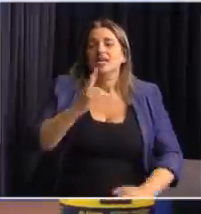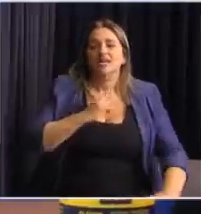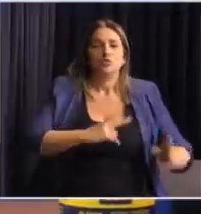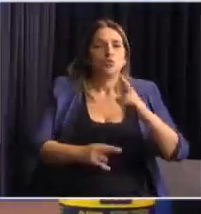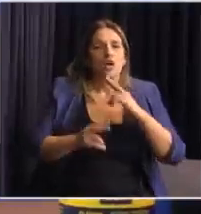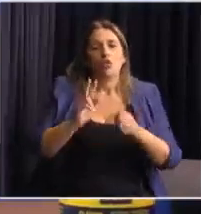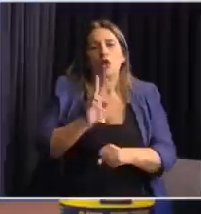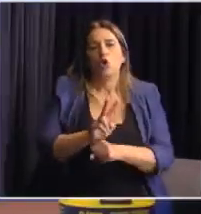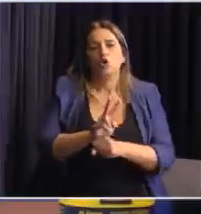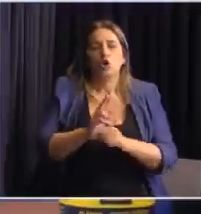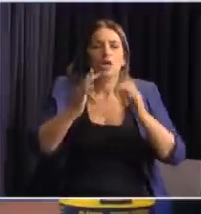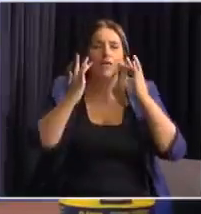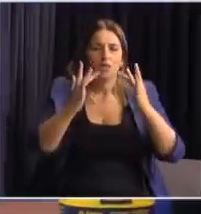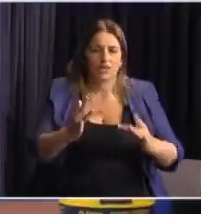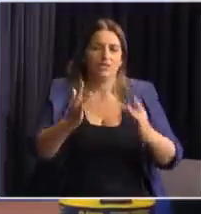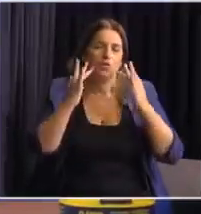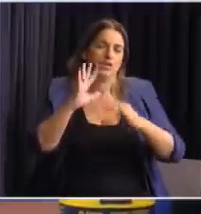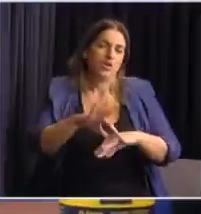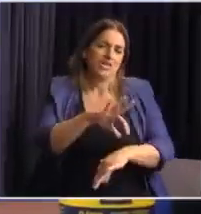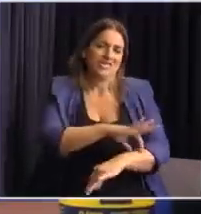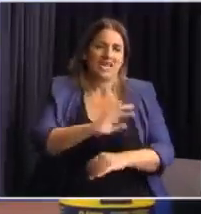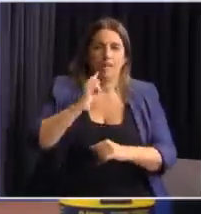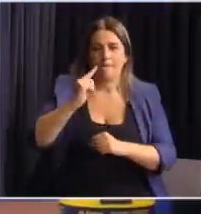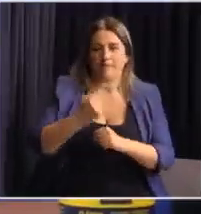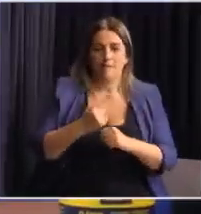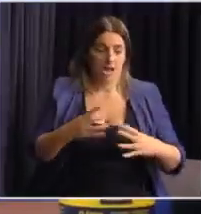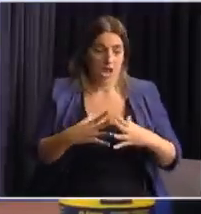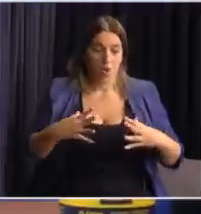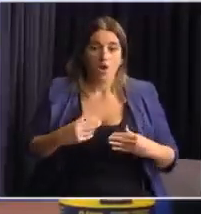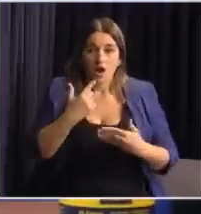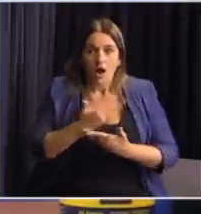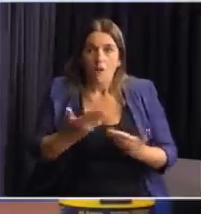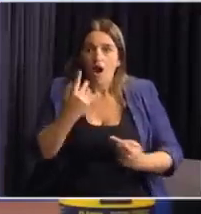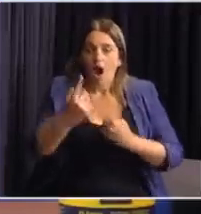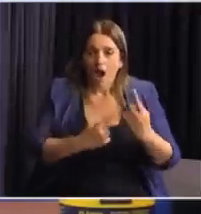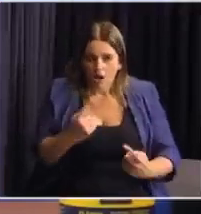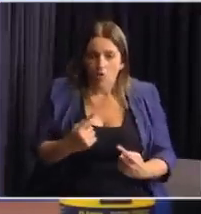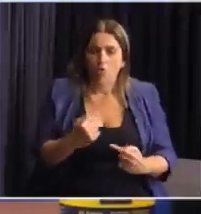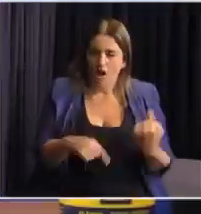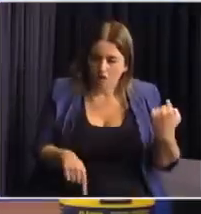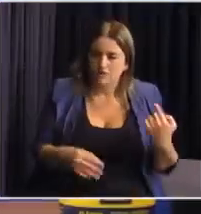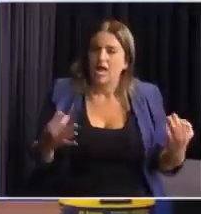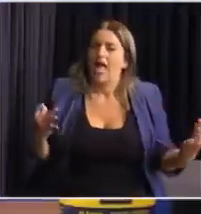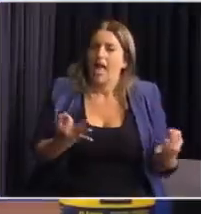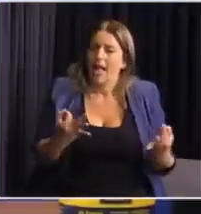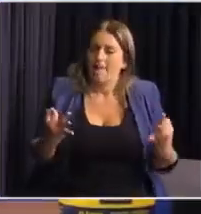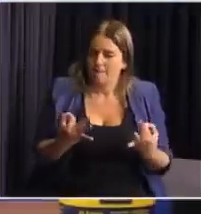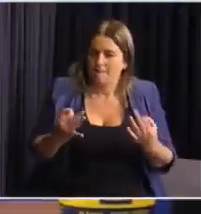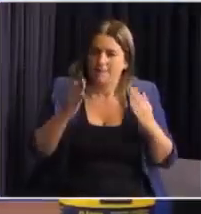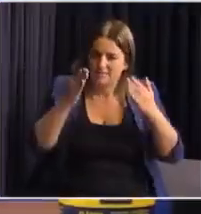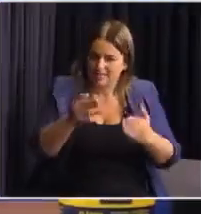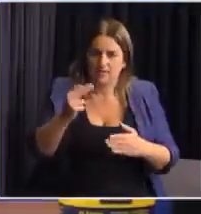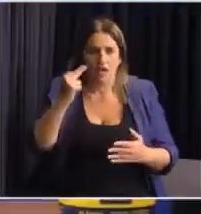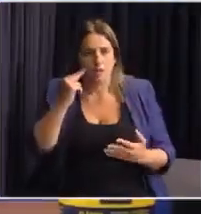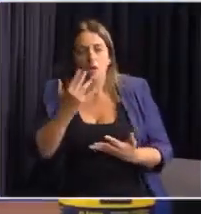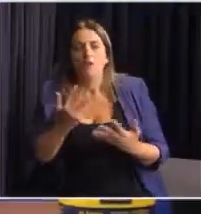del monitoreo educativo de educación inicial y primaria, que nos muestra algunas afectaciones específicas por las cuales